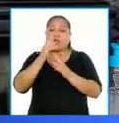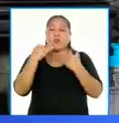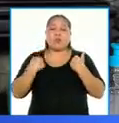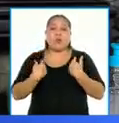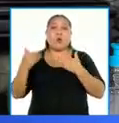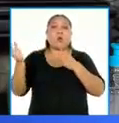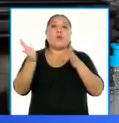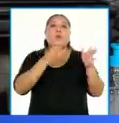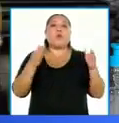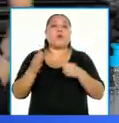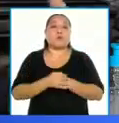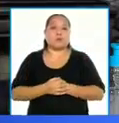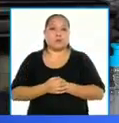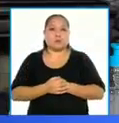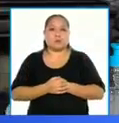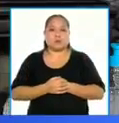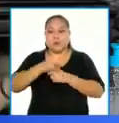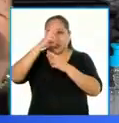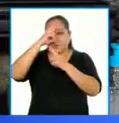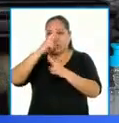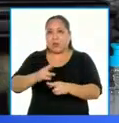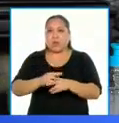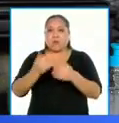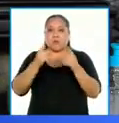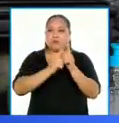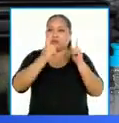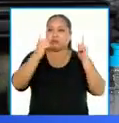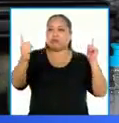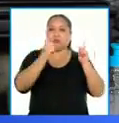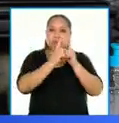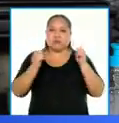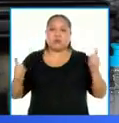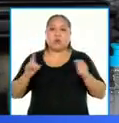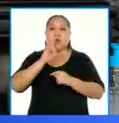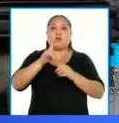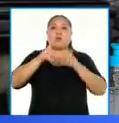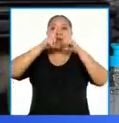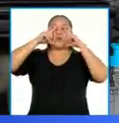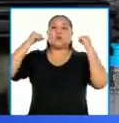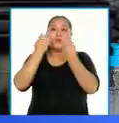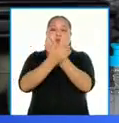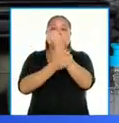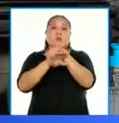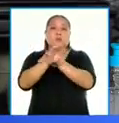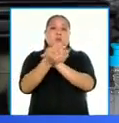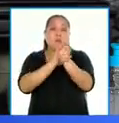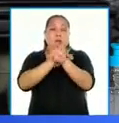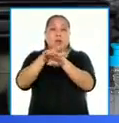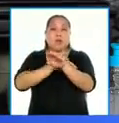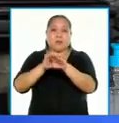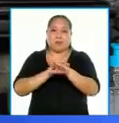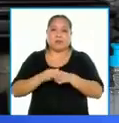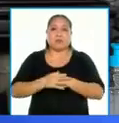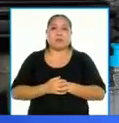ventilación. Guardemos la distancia física, usemos mascarilla, lavado constante de manos.